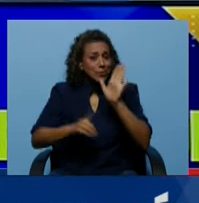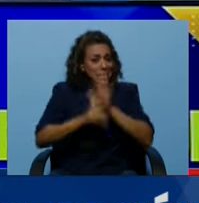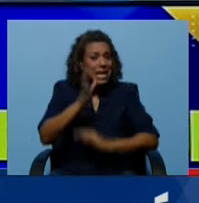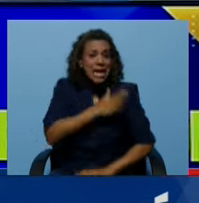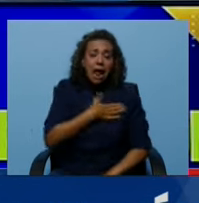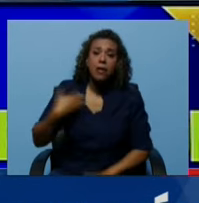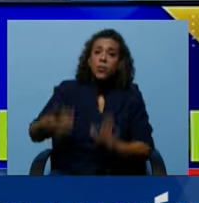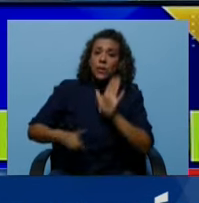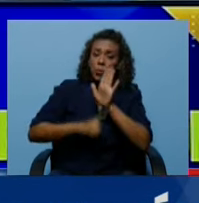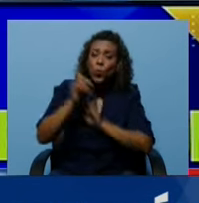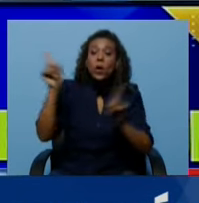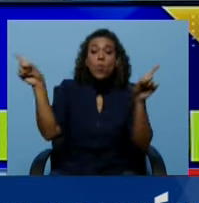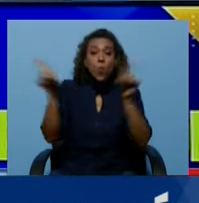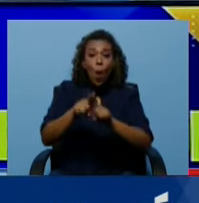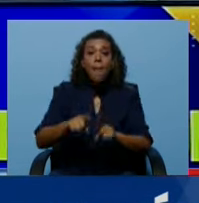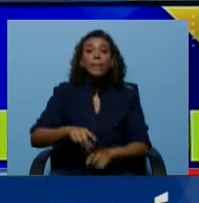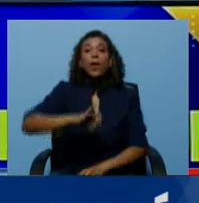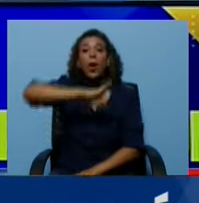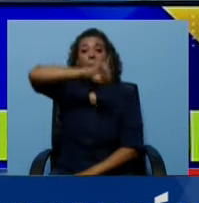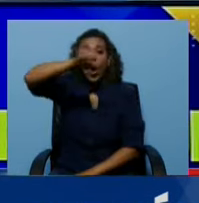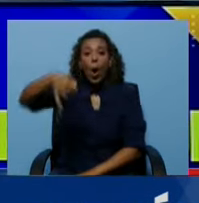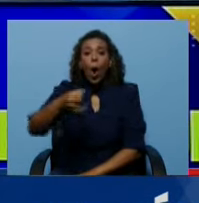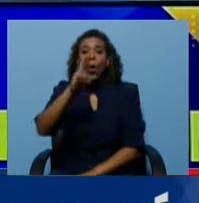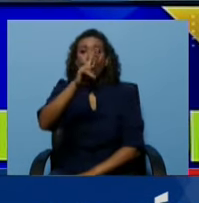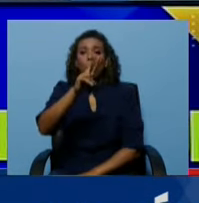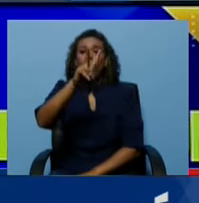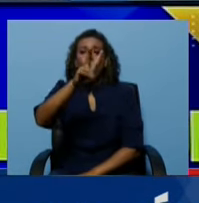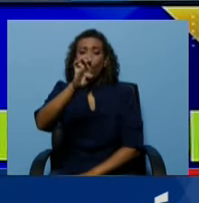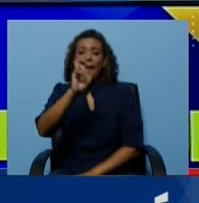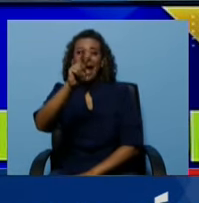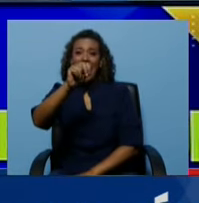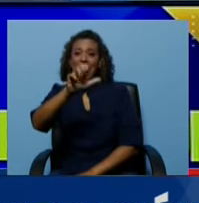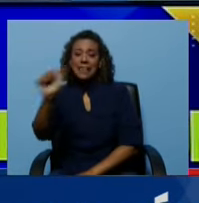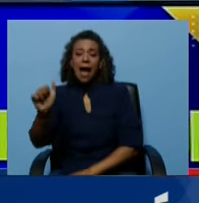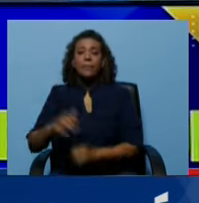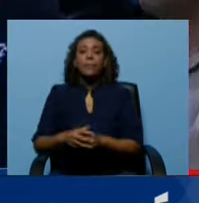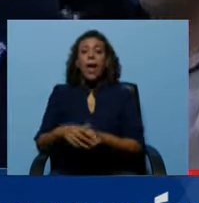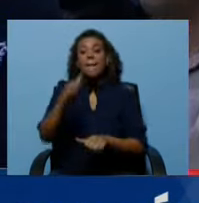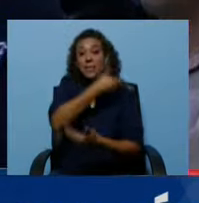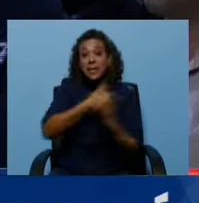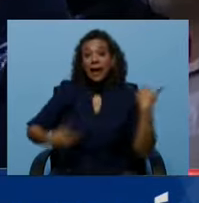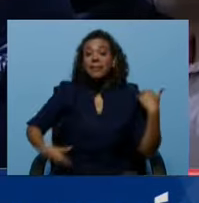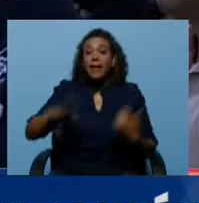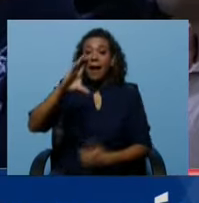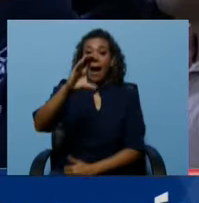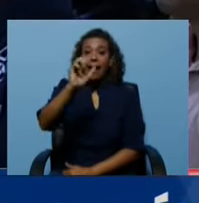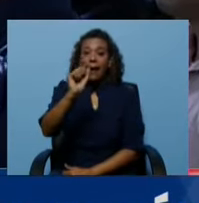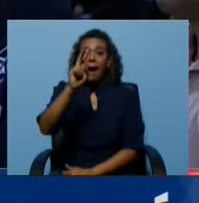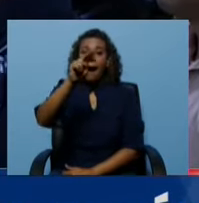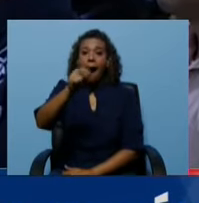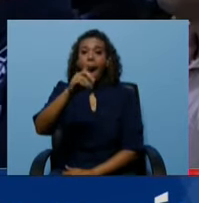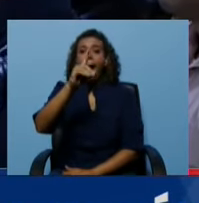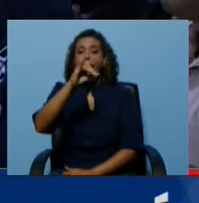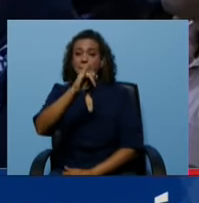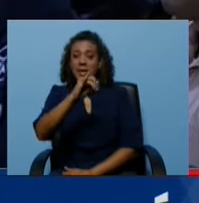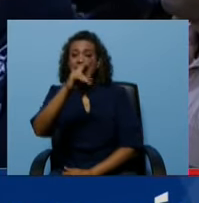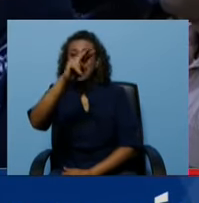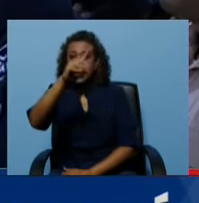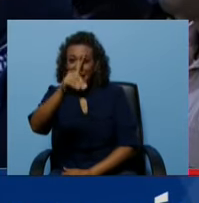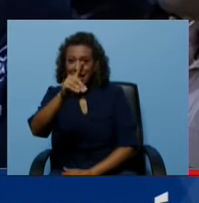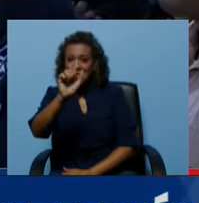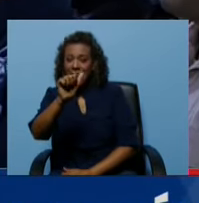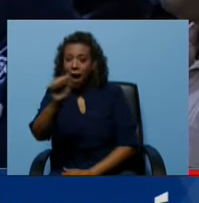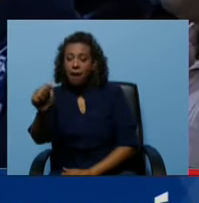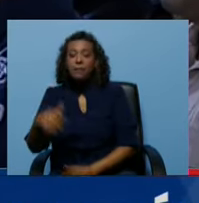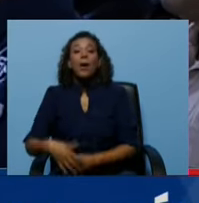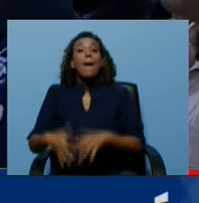desarrollo. Igualmente a Juvenal Arbeláez, presidente de Cavidea. Bueno, gran esfuerzo se ha hecho